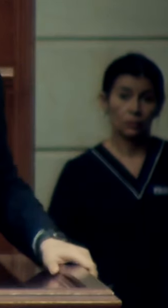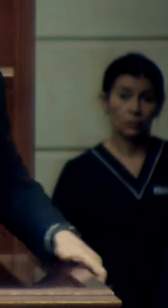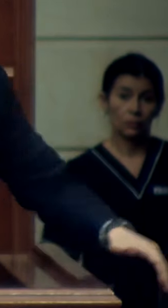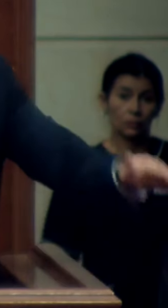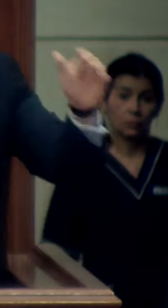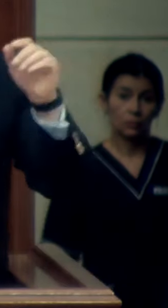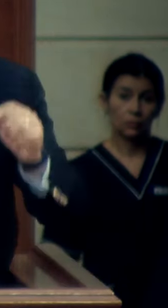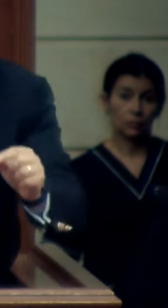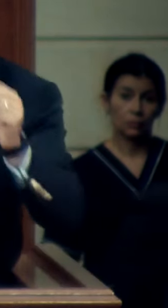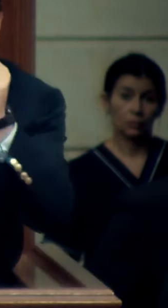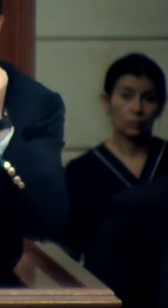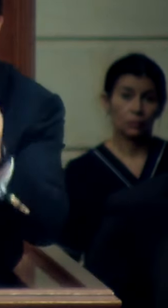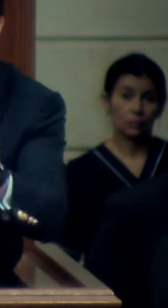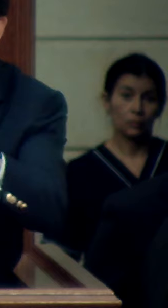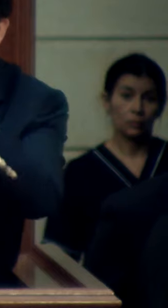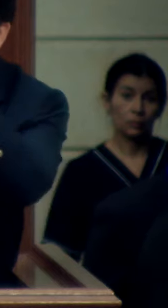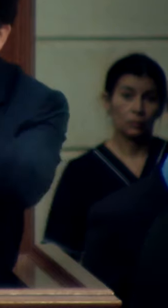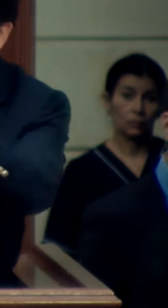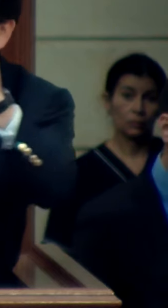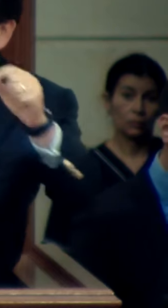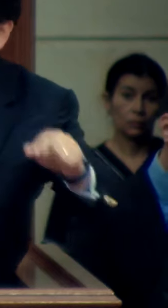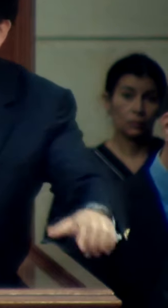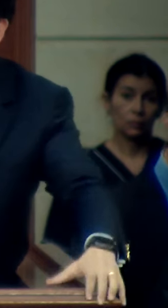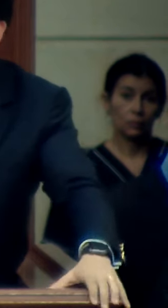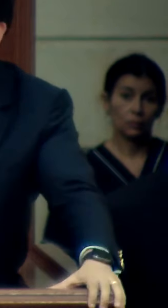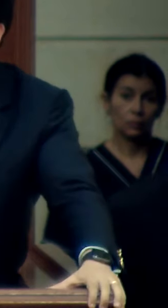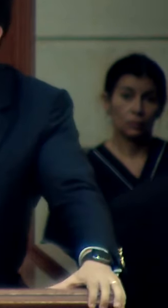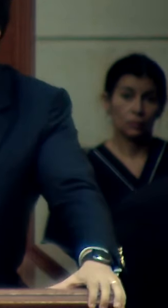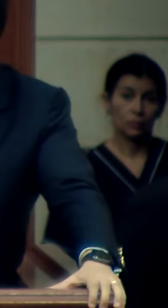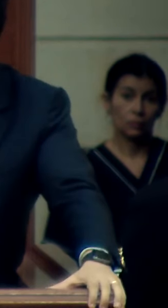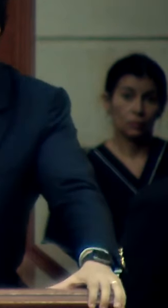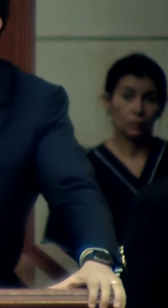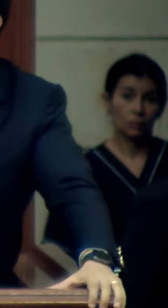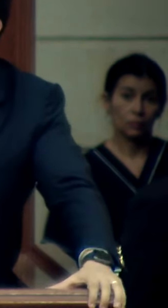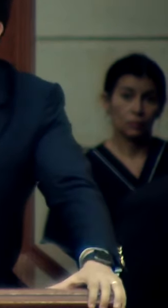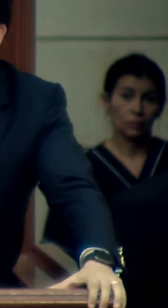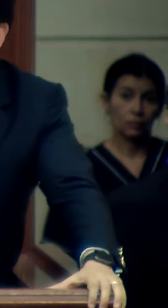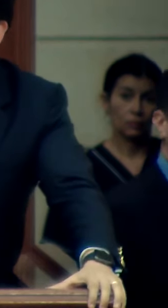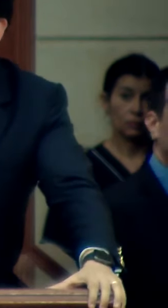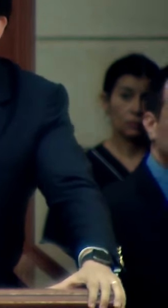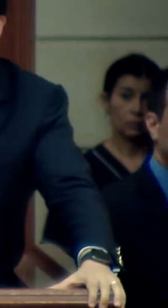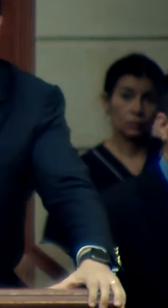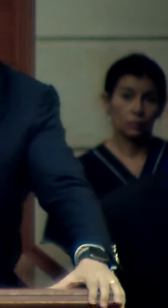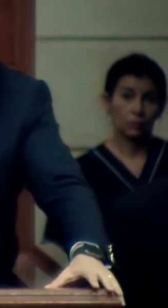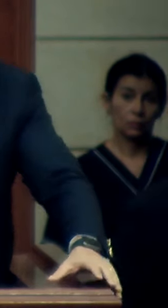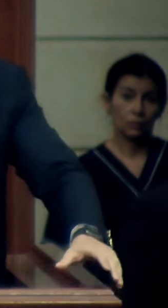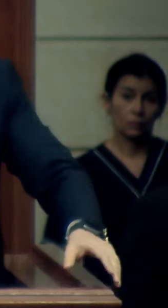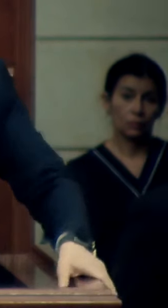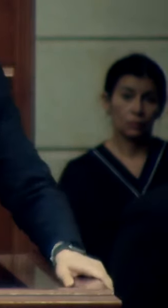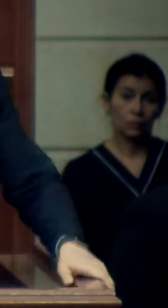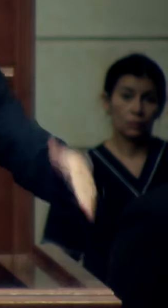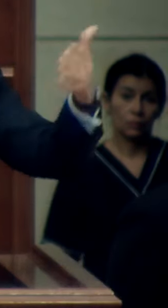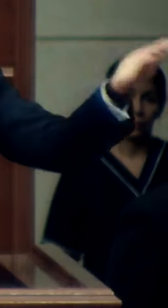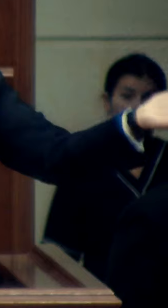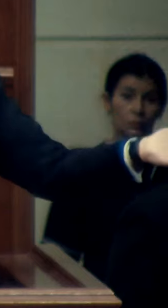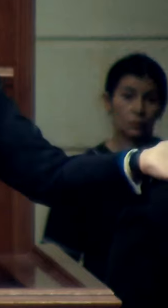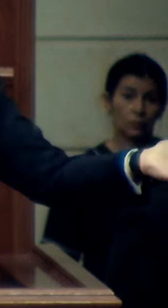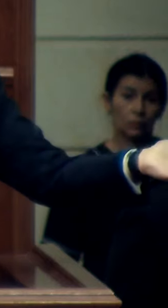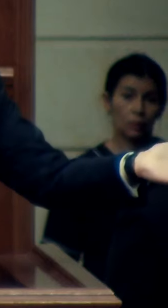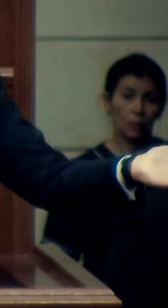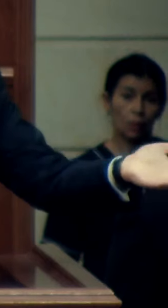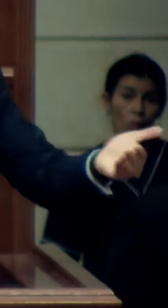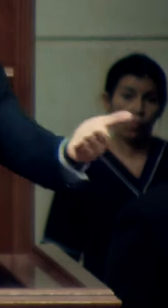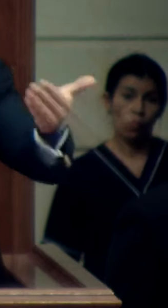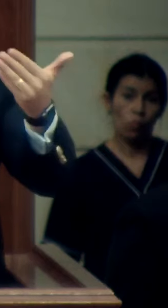privada pueden aportar de esos recursos los bancos no más de 25 billones de dónde